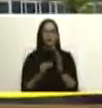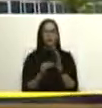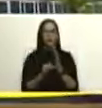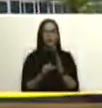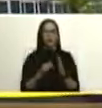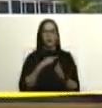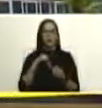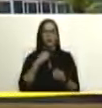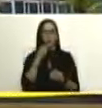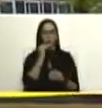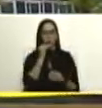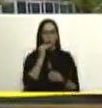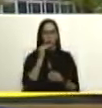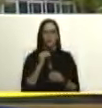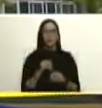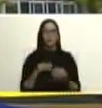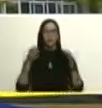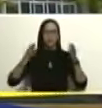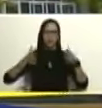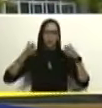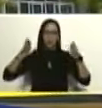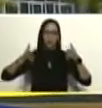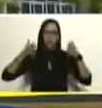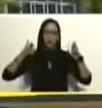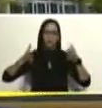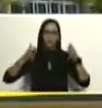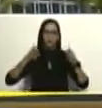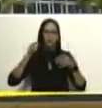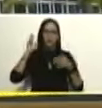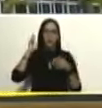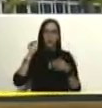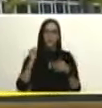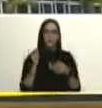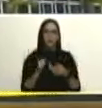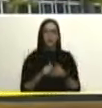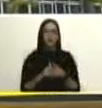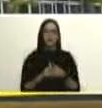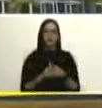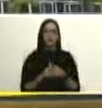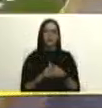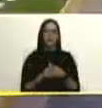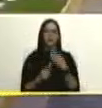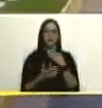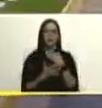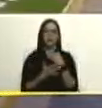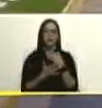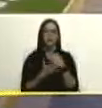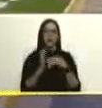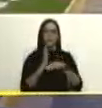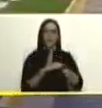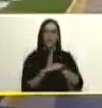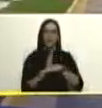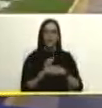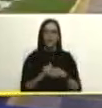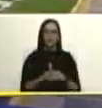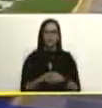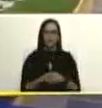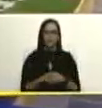nuestros muchachos se forman para ser técnicos medios